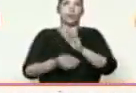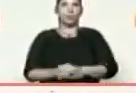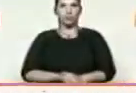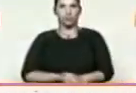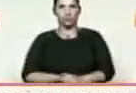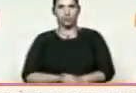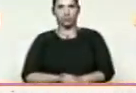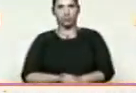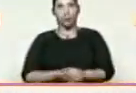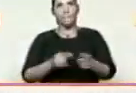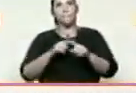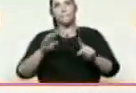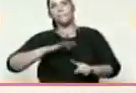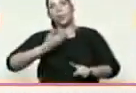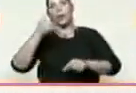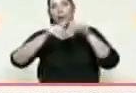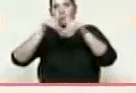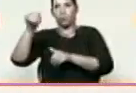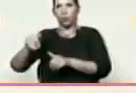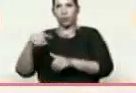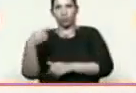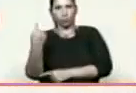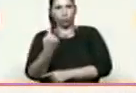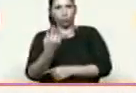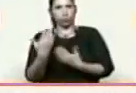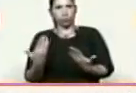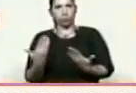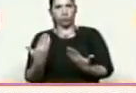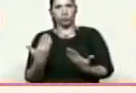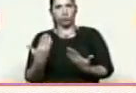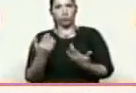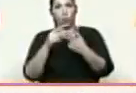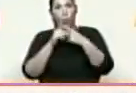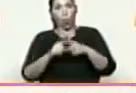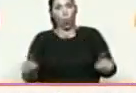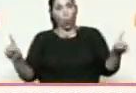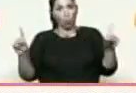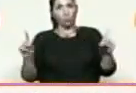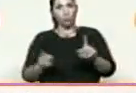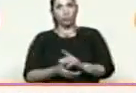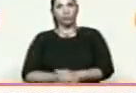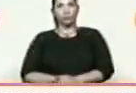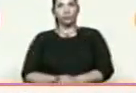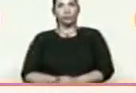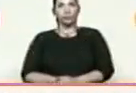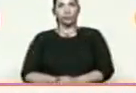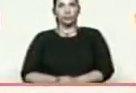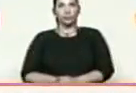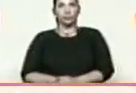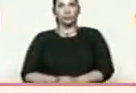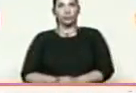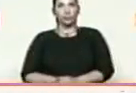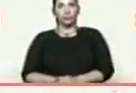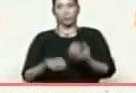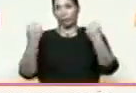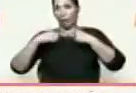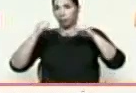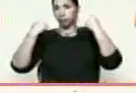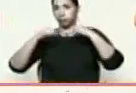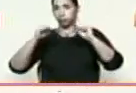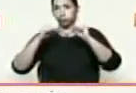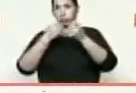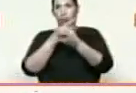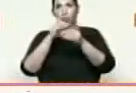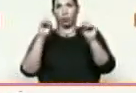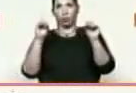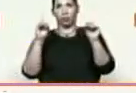ejercerla. Ese era uno. Y el otro, el carácter del ejercicio de la democracia, que